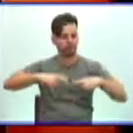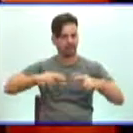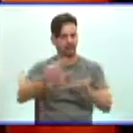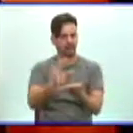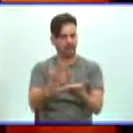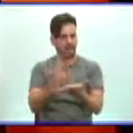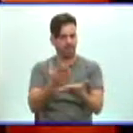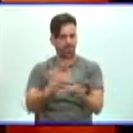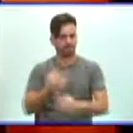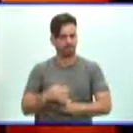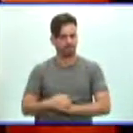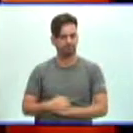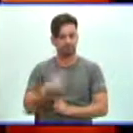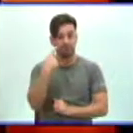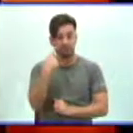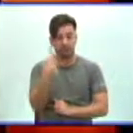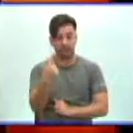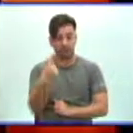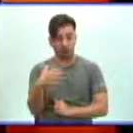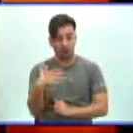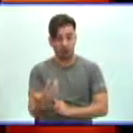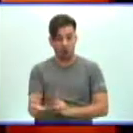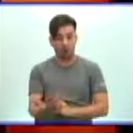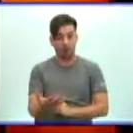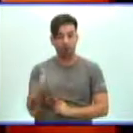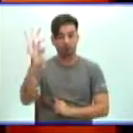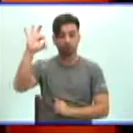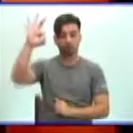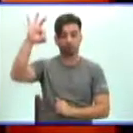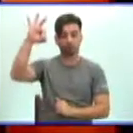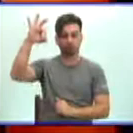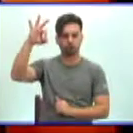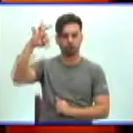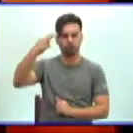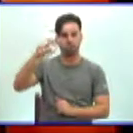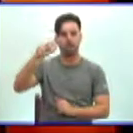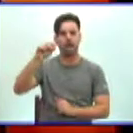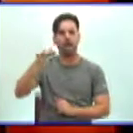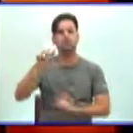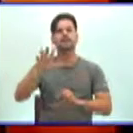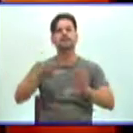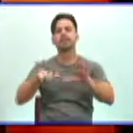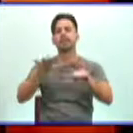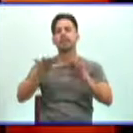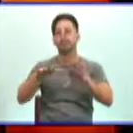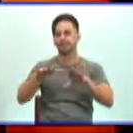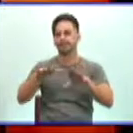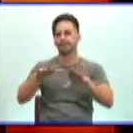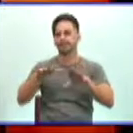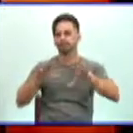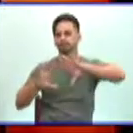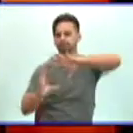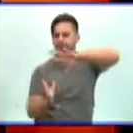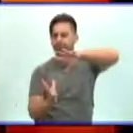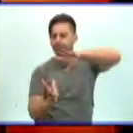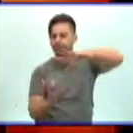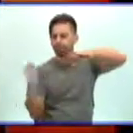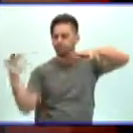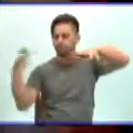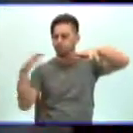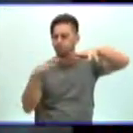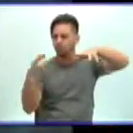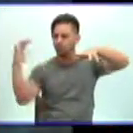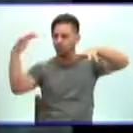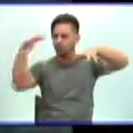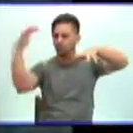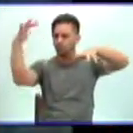entonces cuál es la influencia del sol, de la temperatura que provoca la radiación solar en los diferentes climas del planeta. El